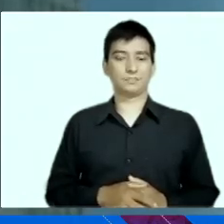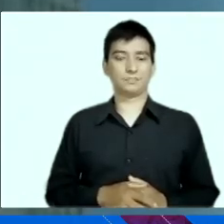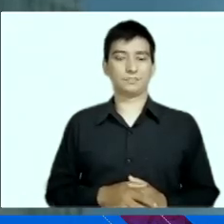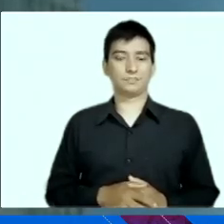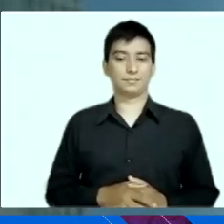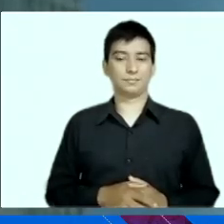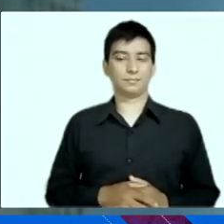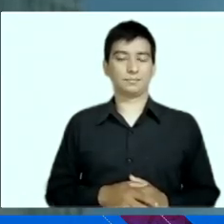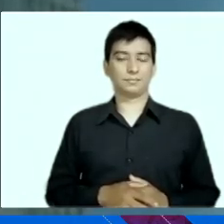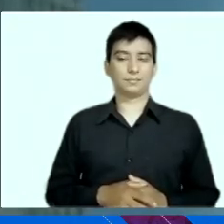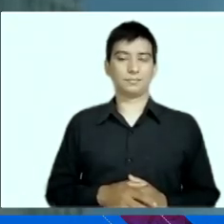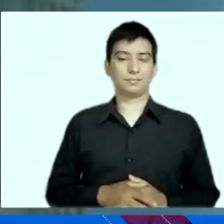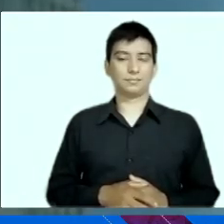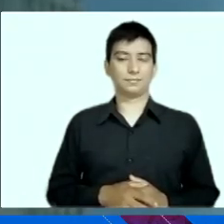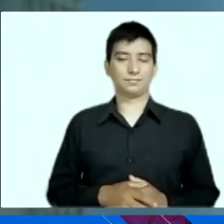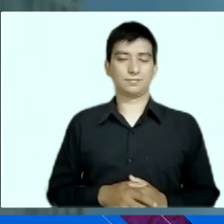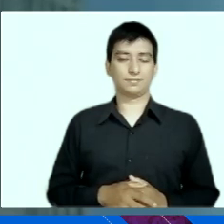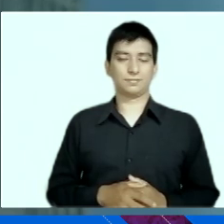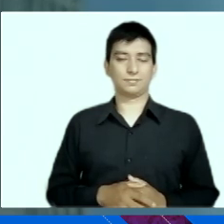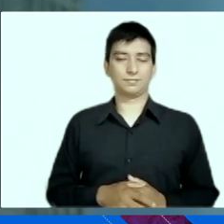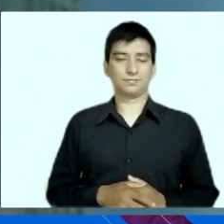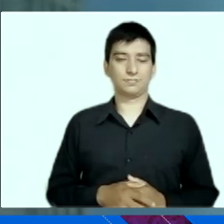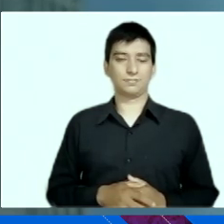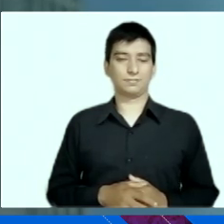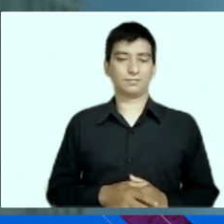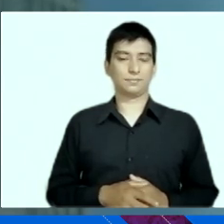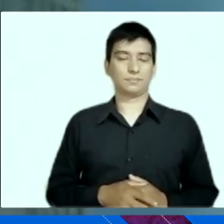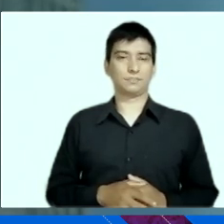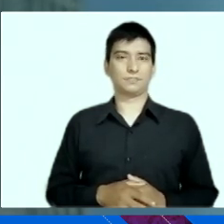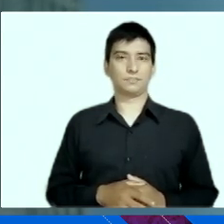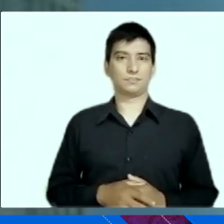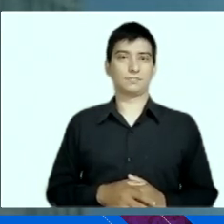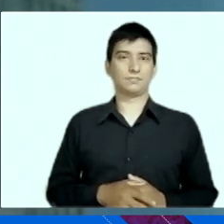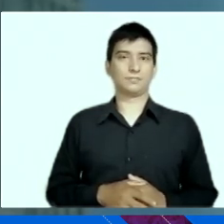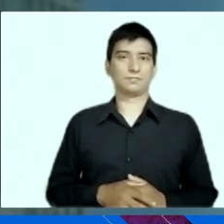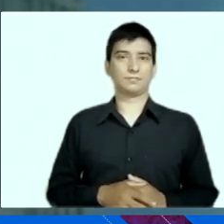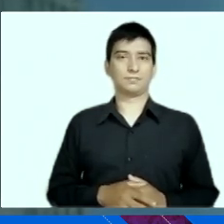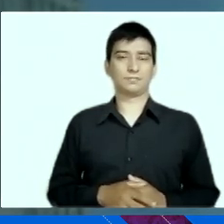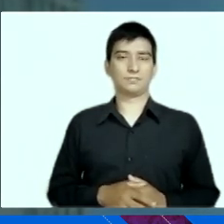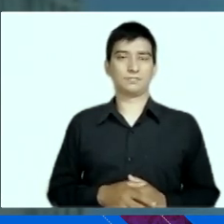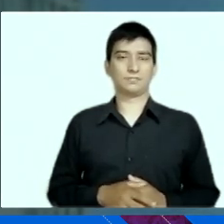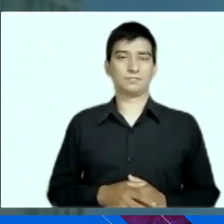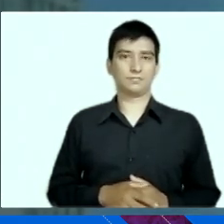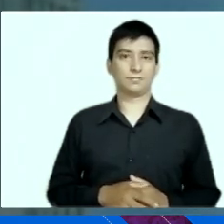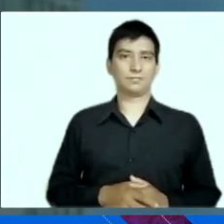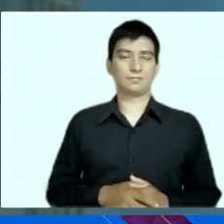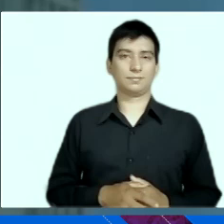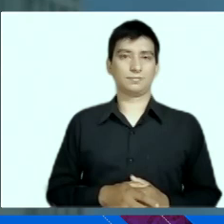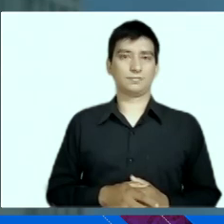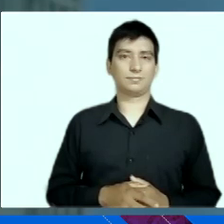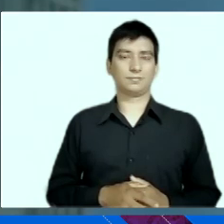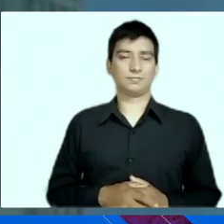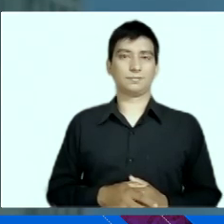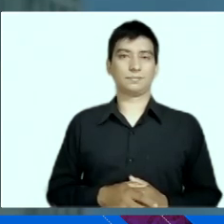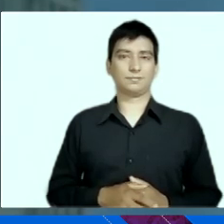40 años de cárcel, hace 10 años y 8 meses que estoy recluido y hace